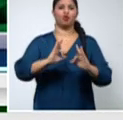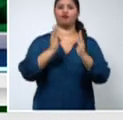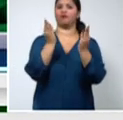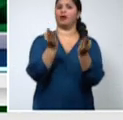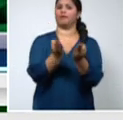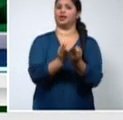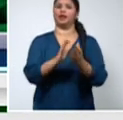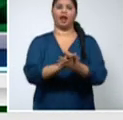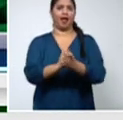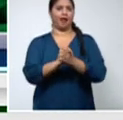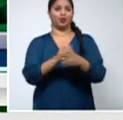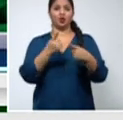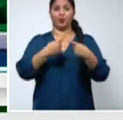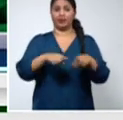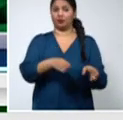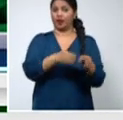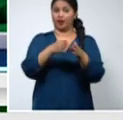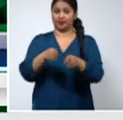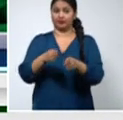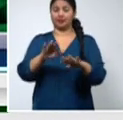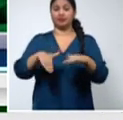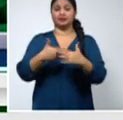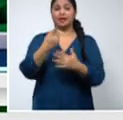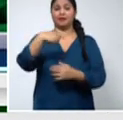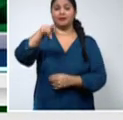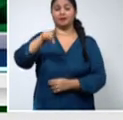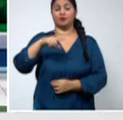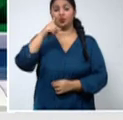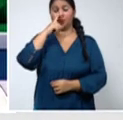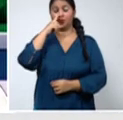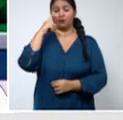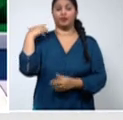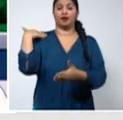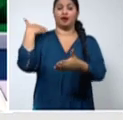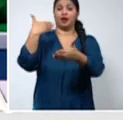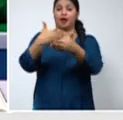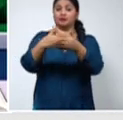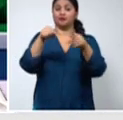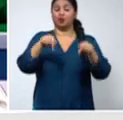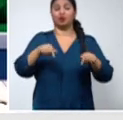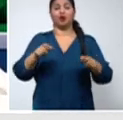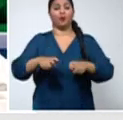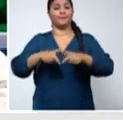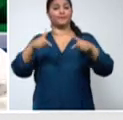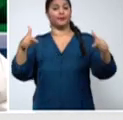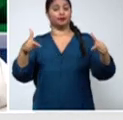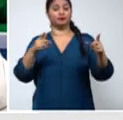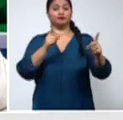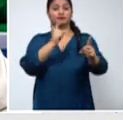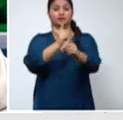la fecha, este por ciento se incrementa a un 23,7%.